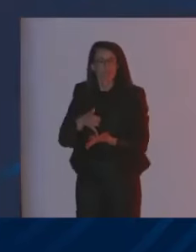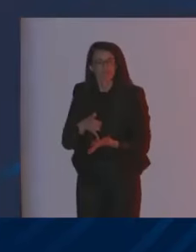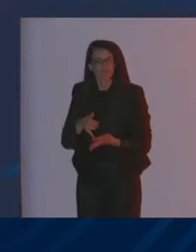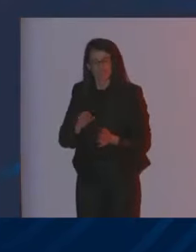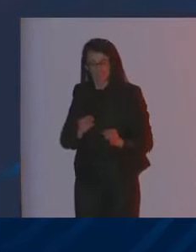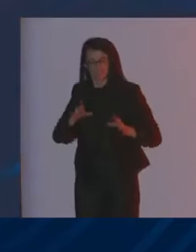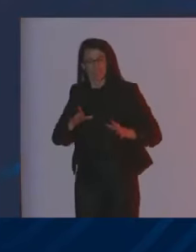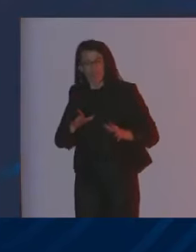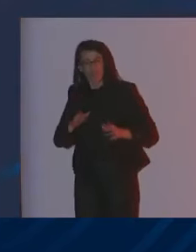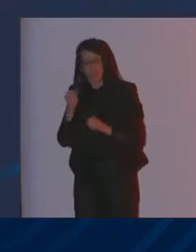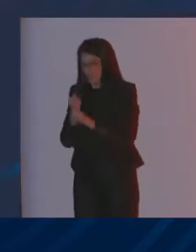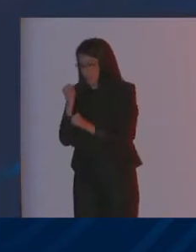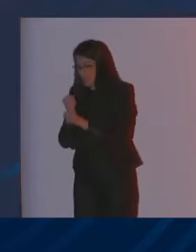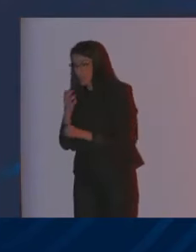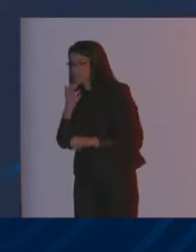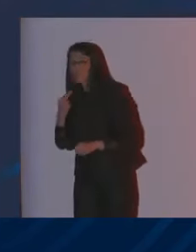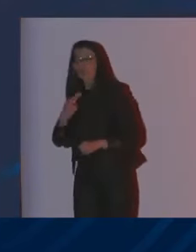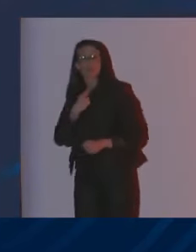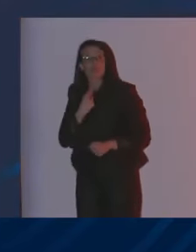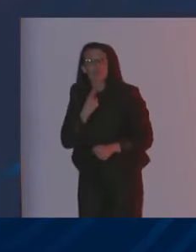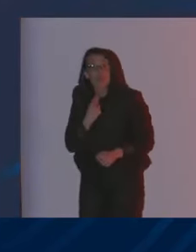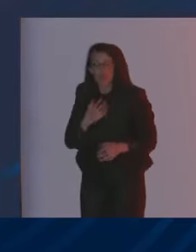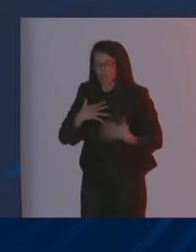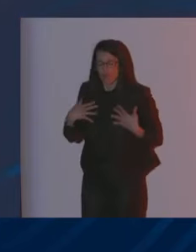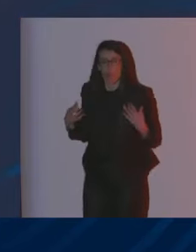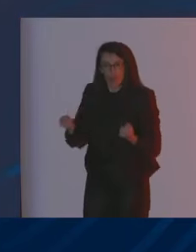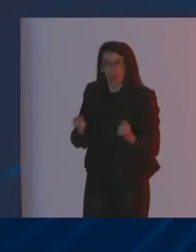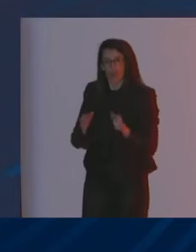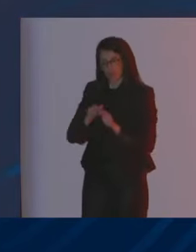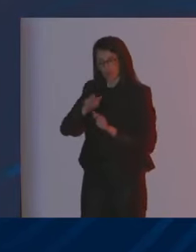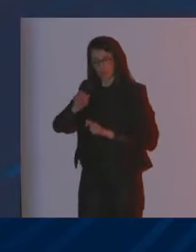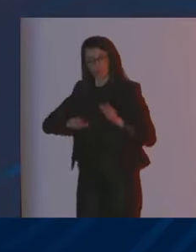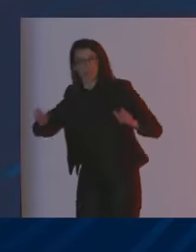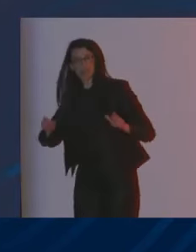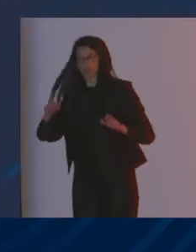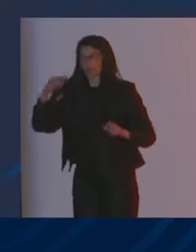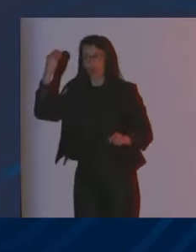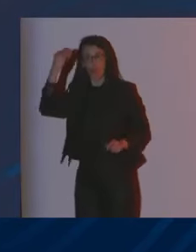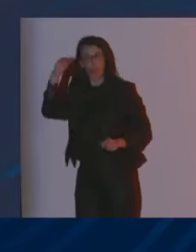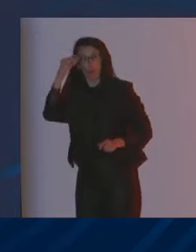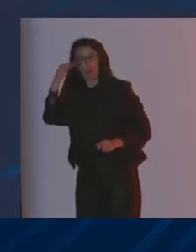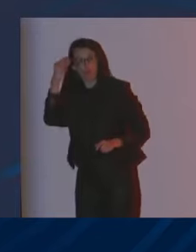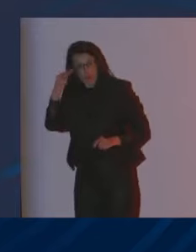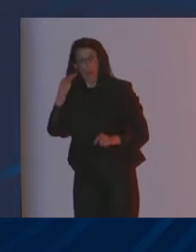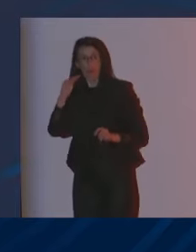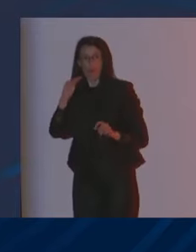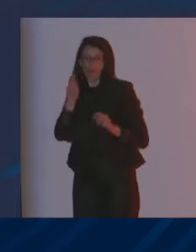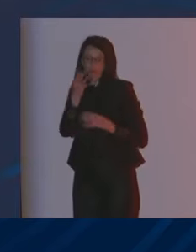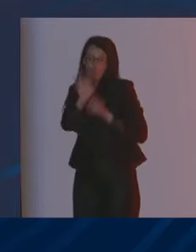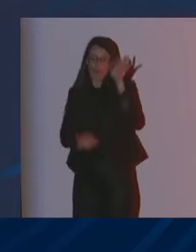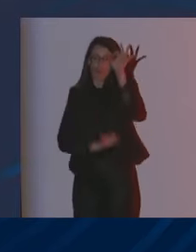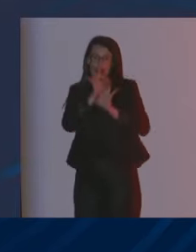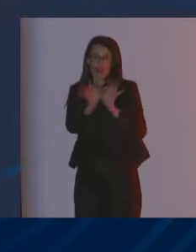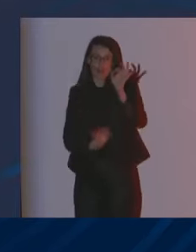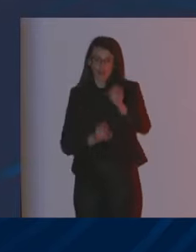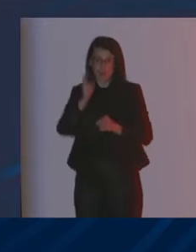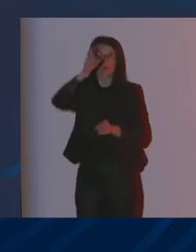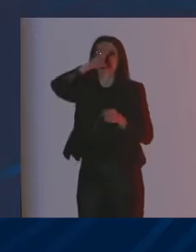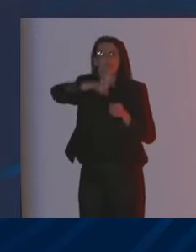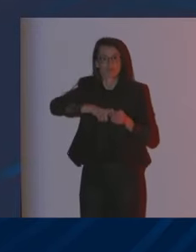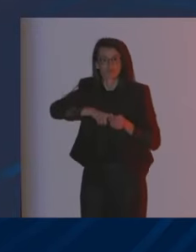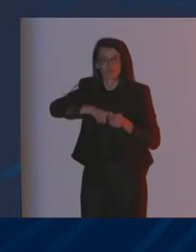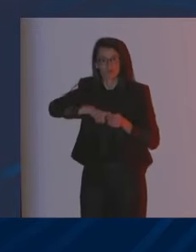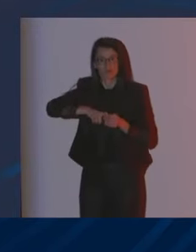posible sin la voz, la fuerza y el potencial de las personas más jóvenes que forman parte de la organización. Cuando estamos a punto